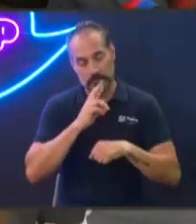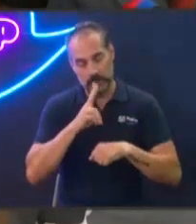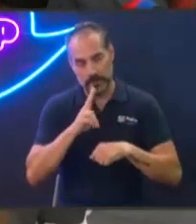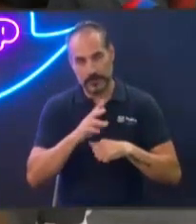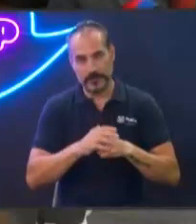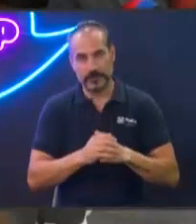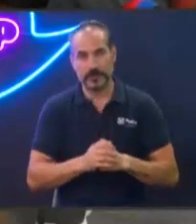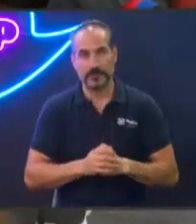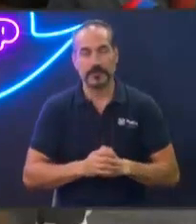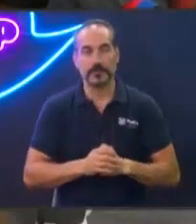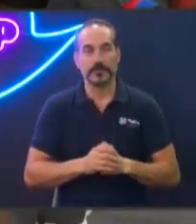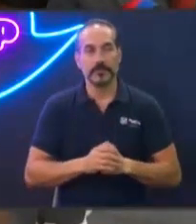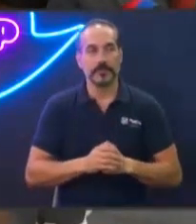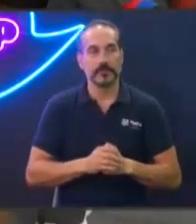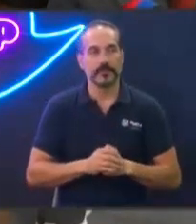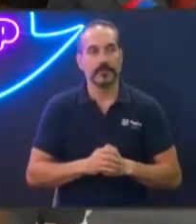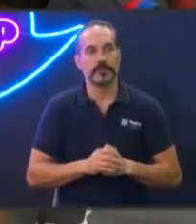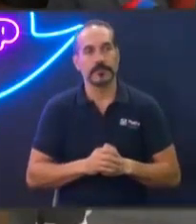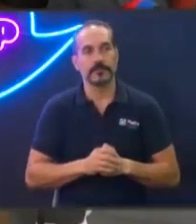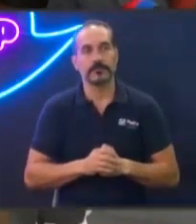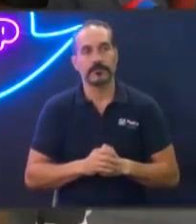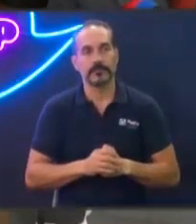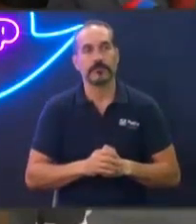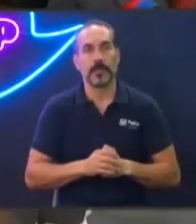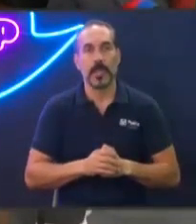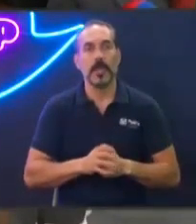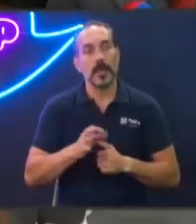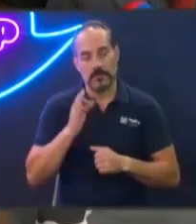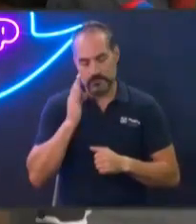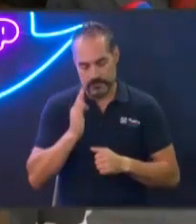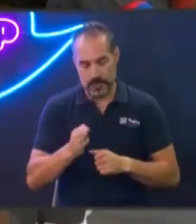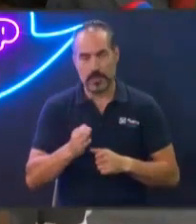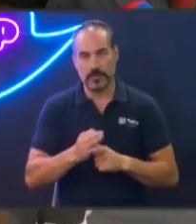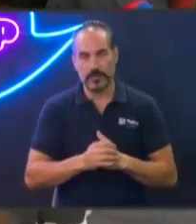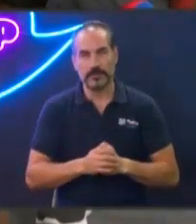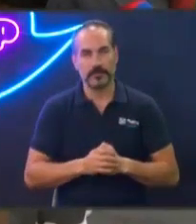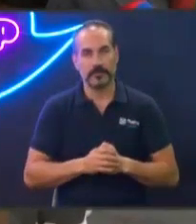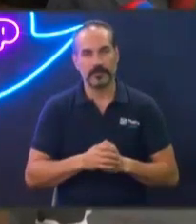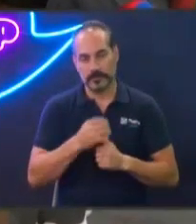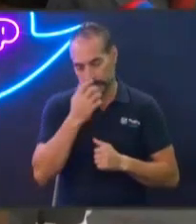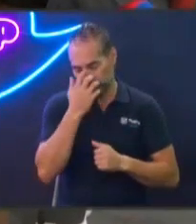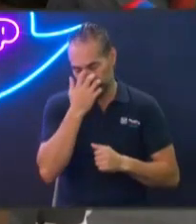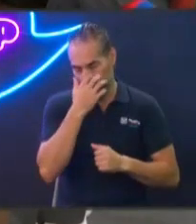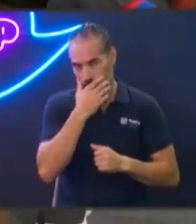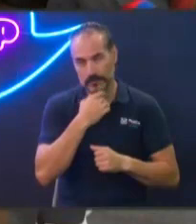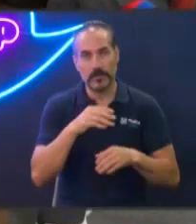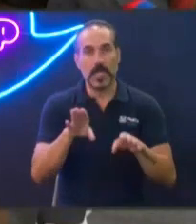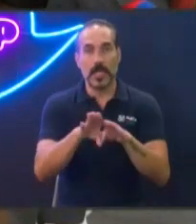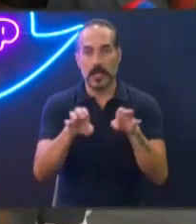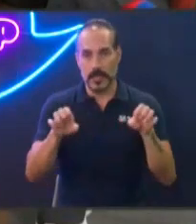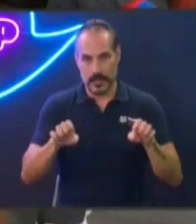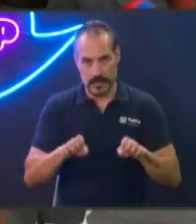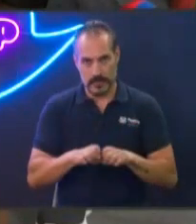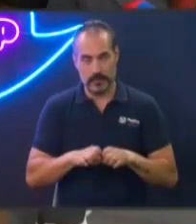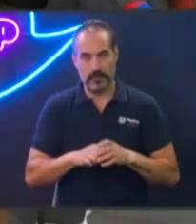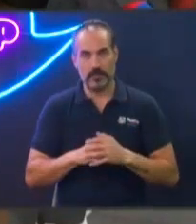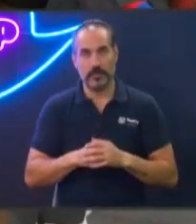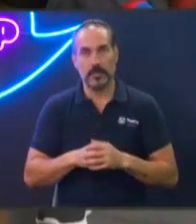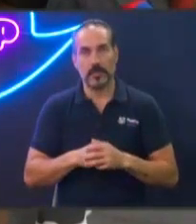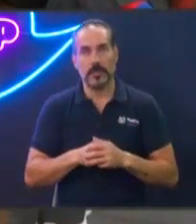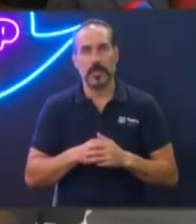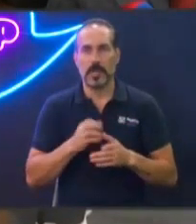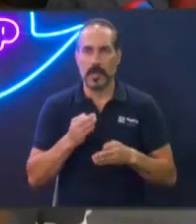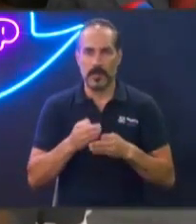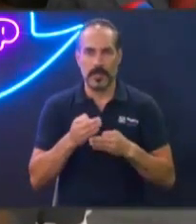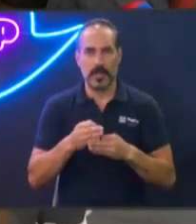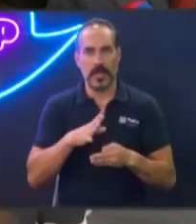el diálogo entre ellos no Sí es correcto fíjate Leo que afortunadamente el equipo con el que cuenta el colegio humanista con